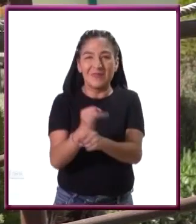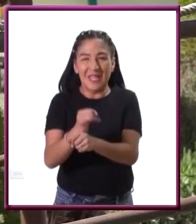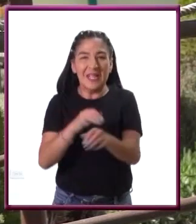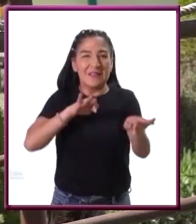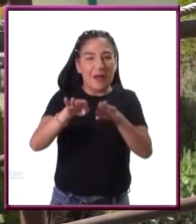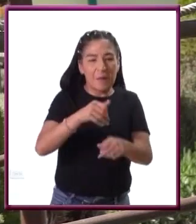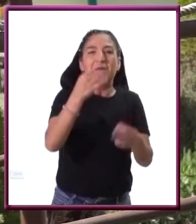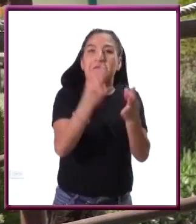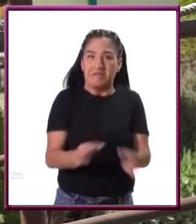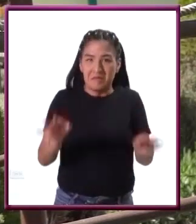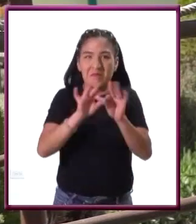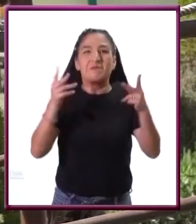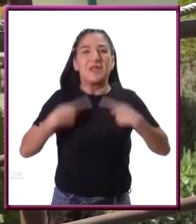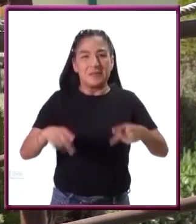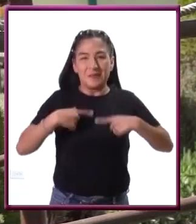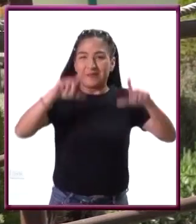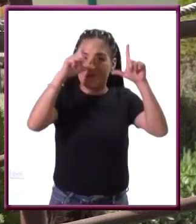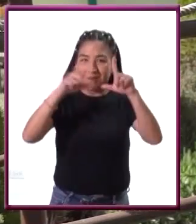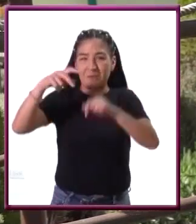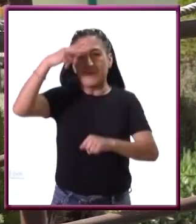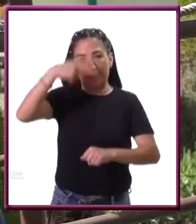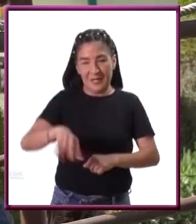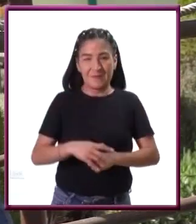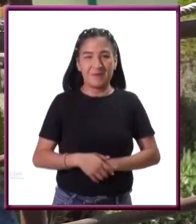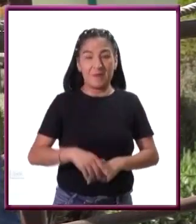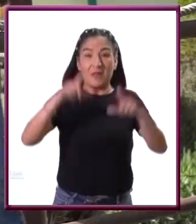fotógrafos mexicanos. El fotógrafo es Juan